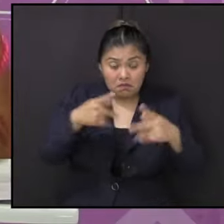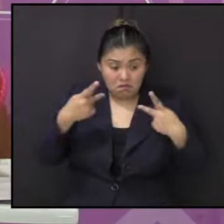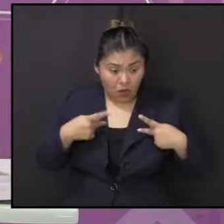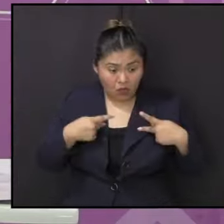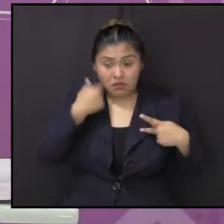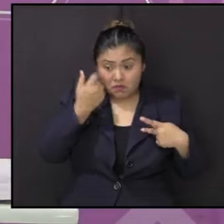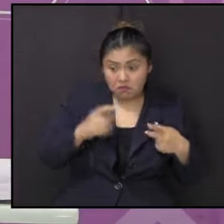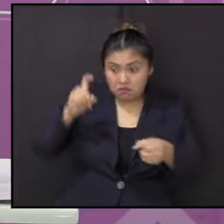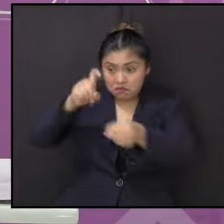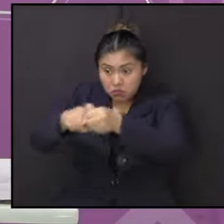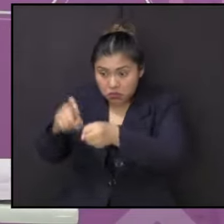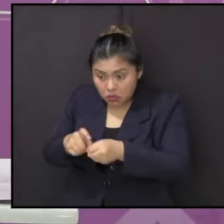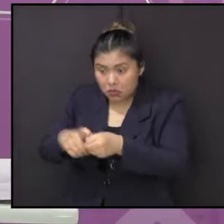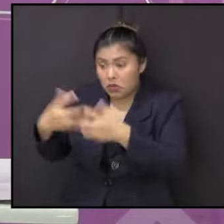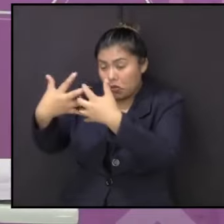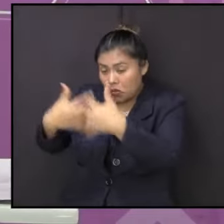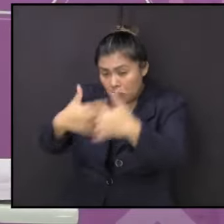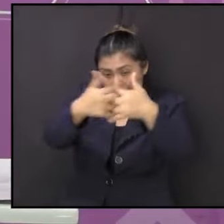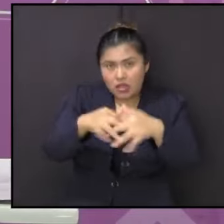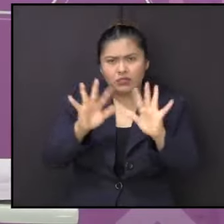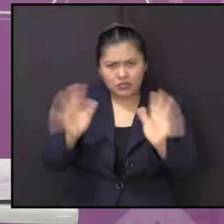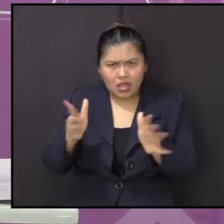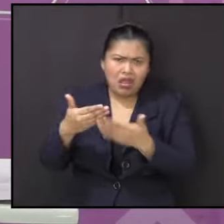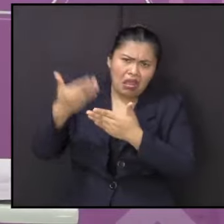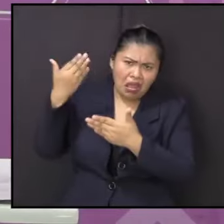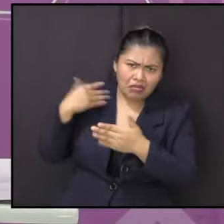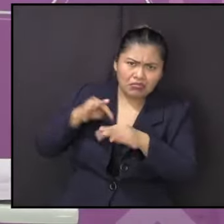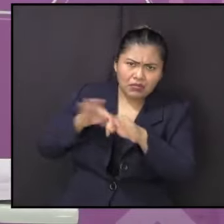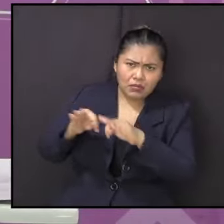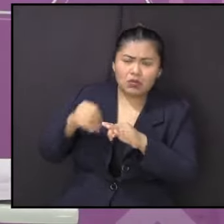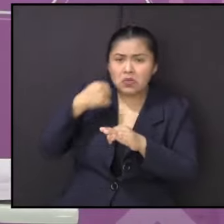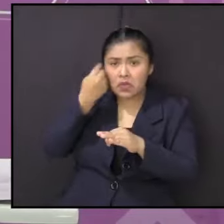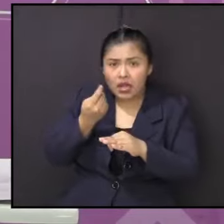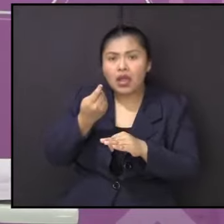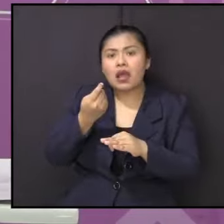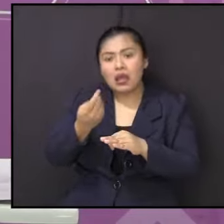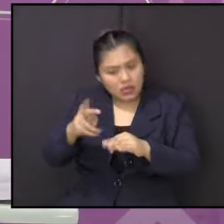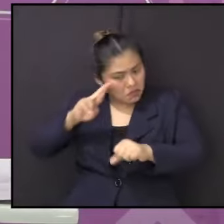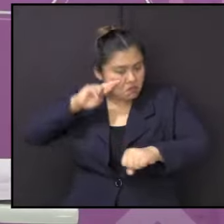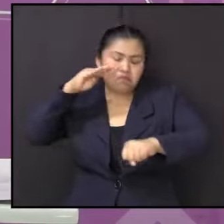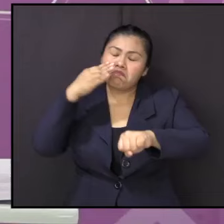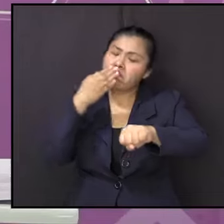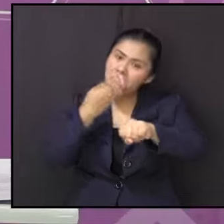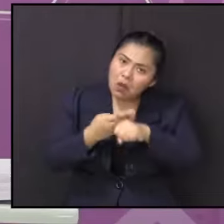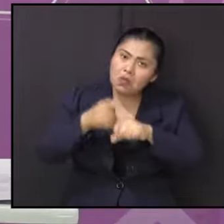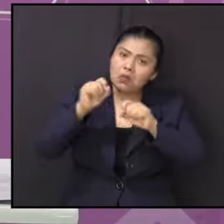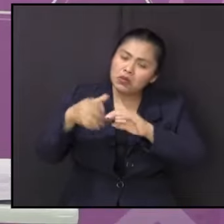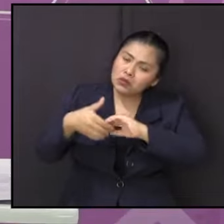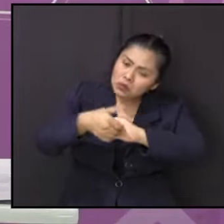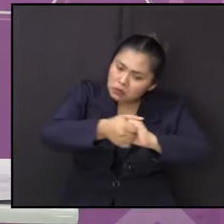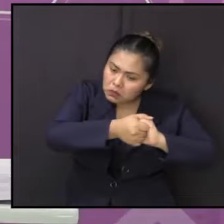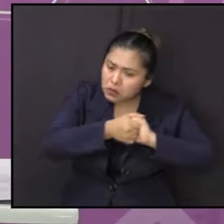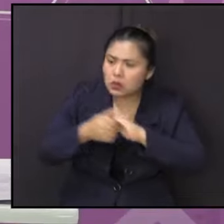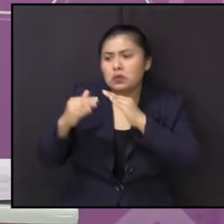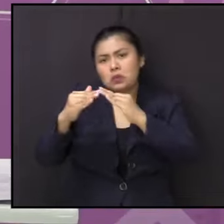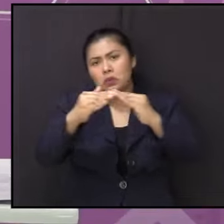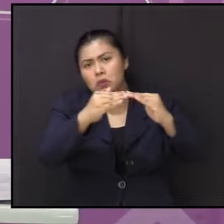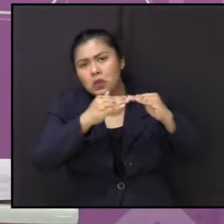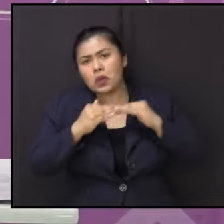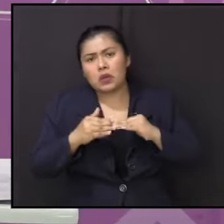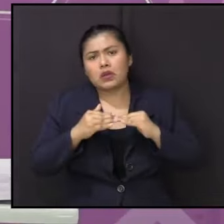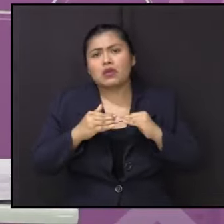inclusive ya laboren o que estén acá o ya estén asentadas, pues sean corresponsables también, sororidarios, solidarios,